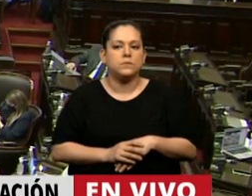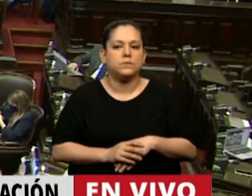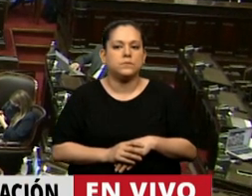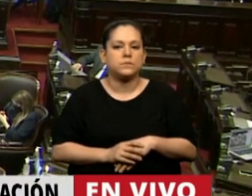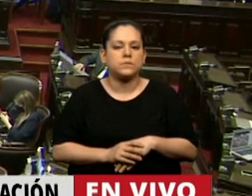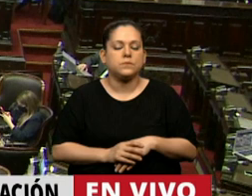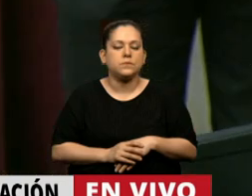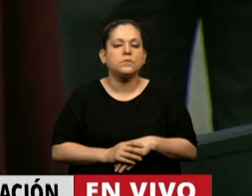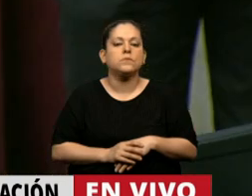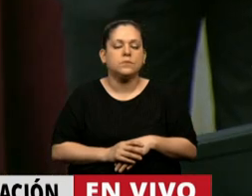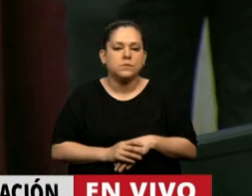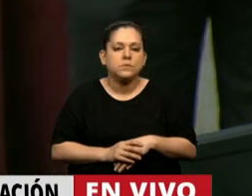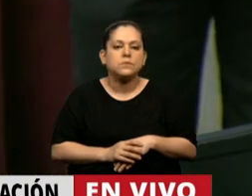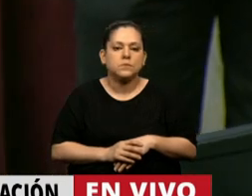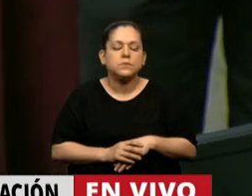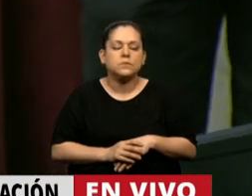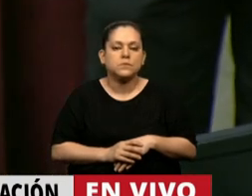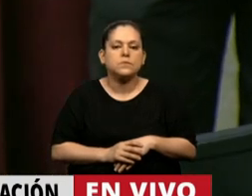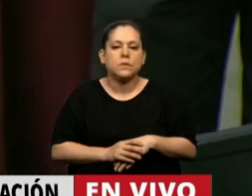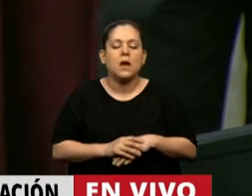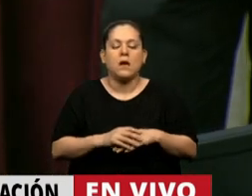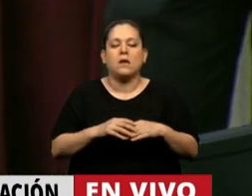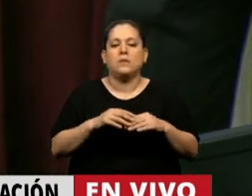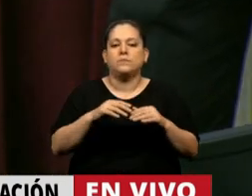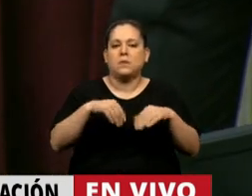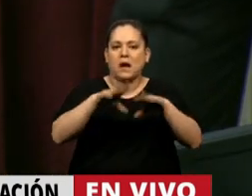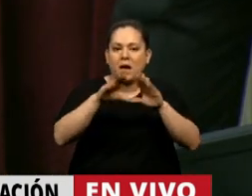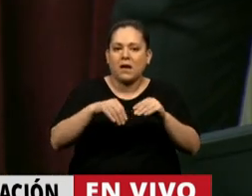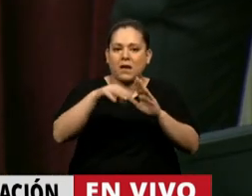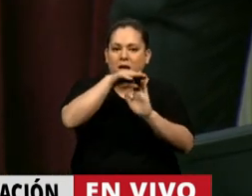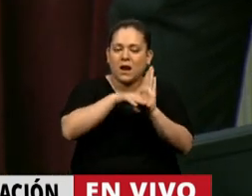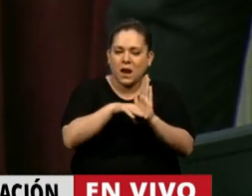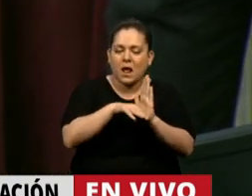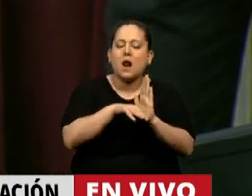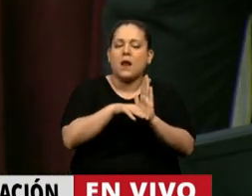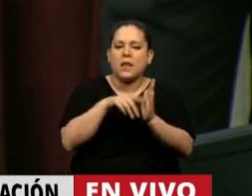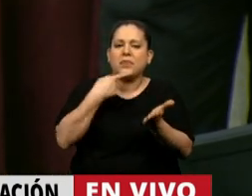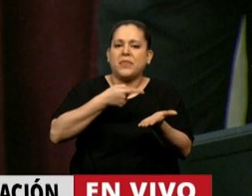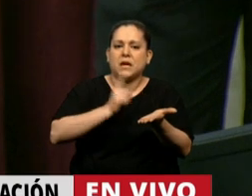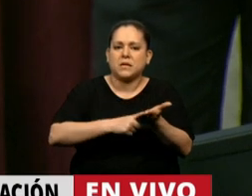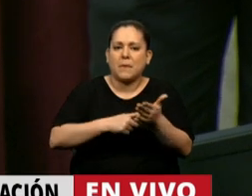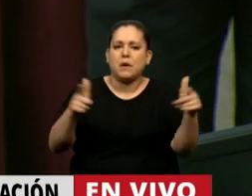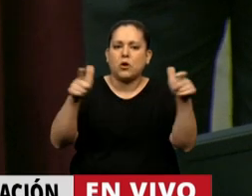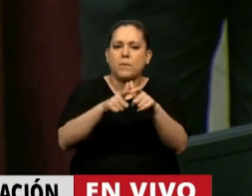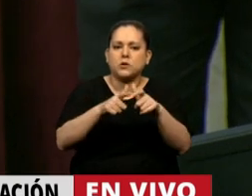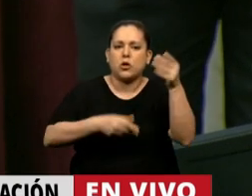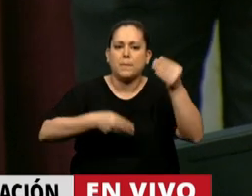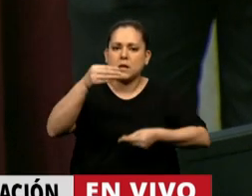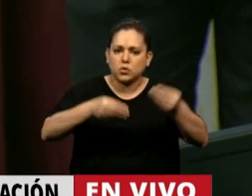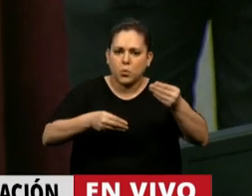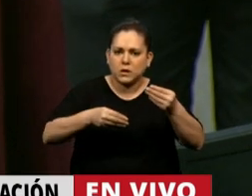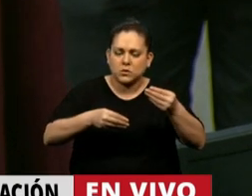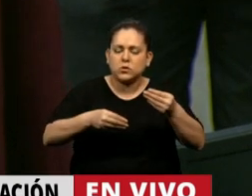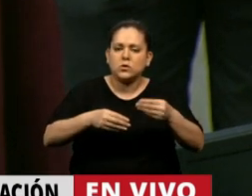gracias en consideración en general y en particular el dictamen de la comisión de presupuesto